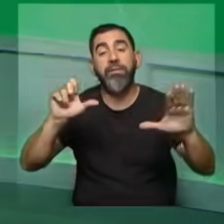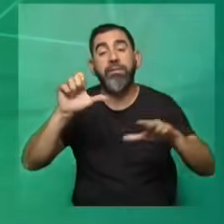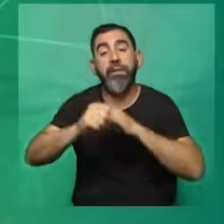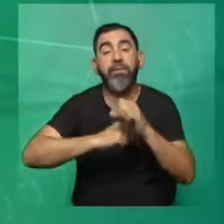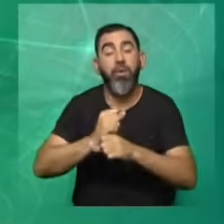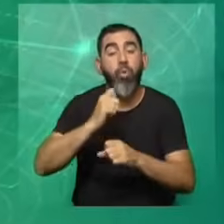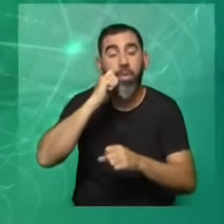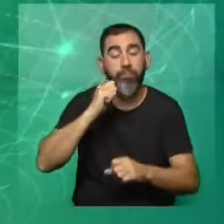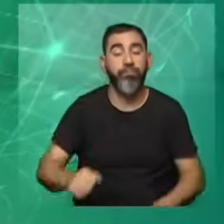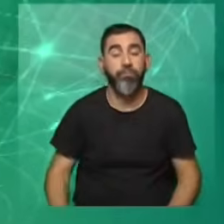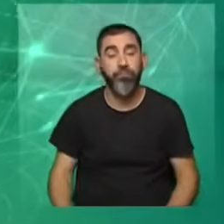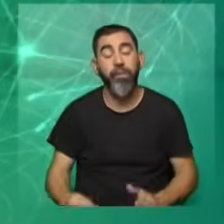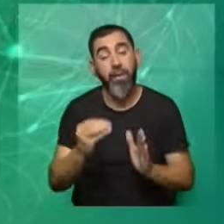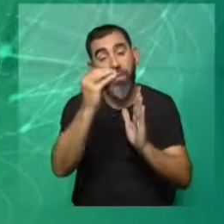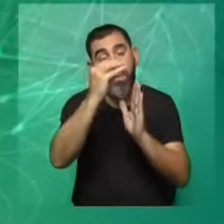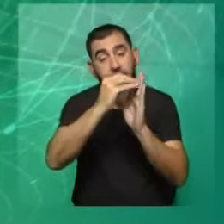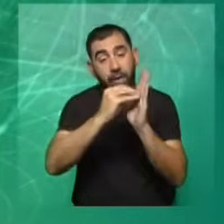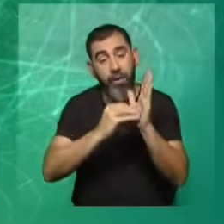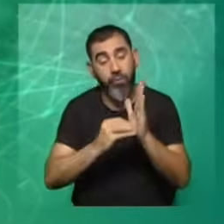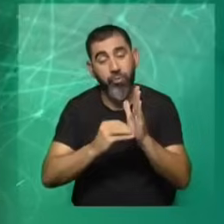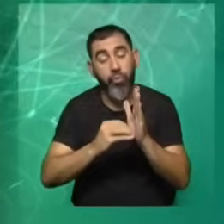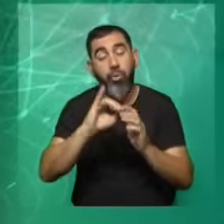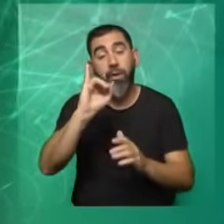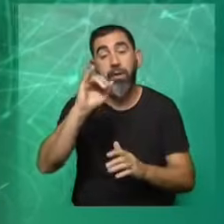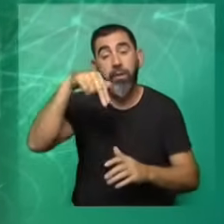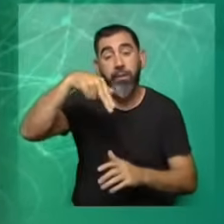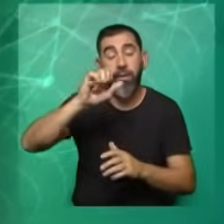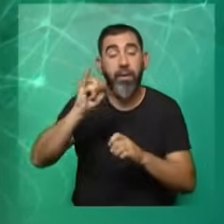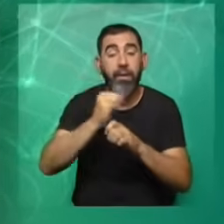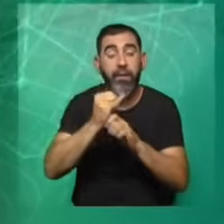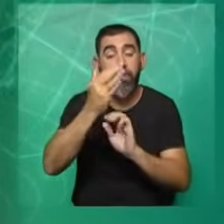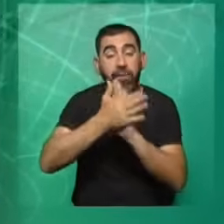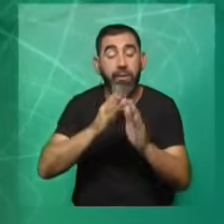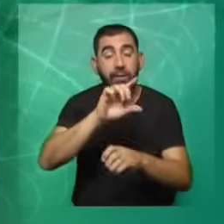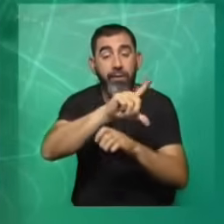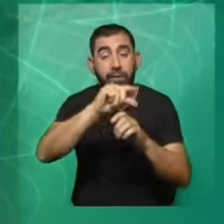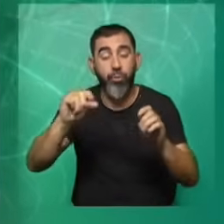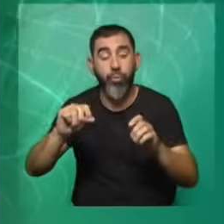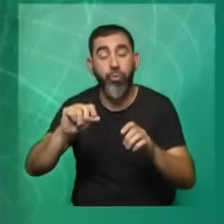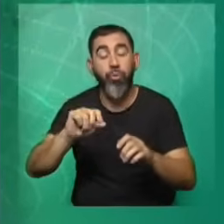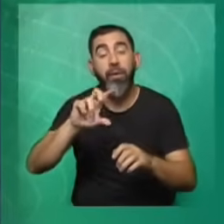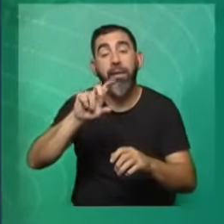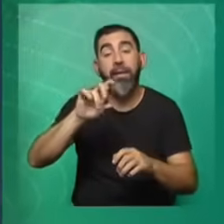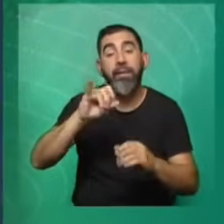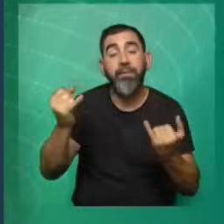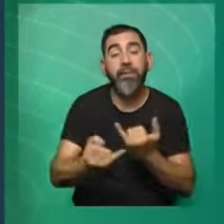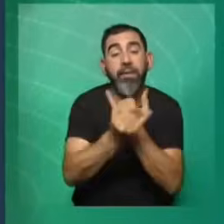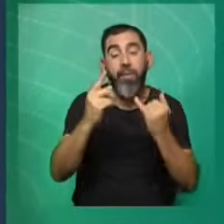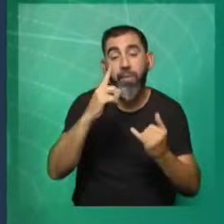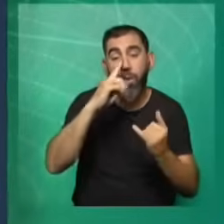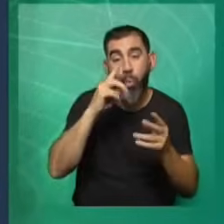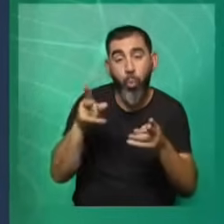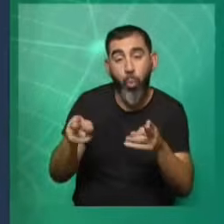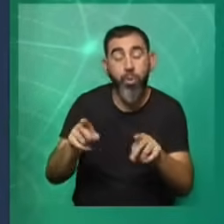años los datos Fueron relevados por el Instituto Nacional de estadística en la segunda quincena de junio mismo periodo